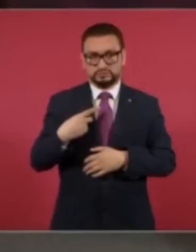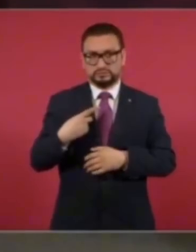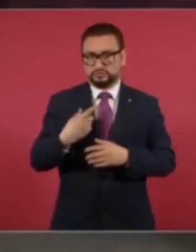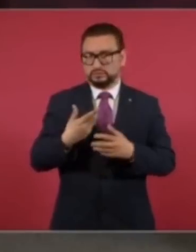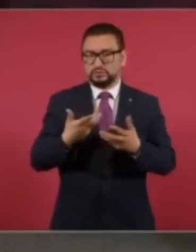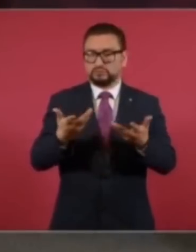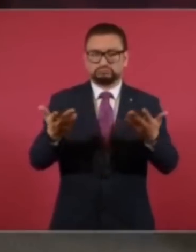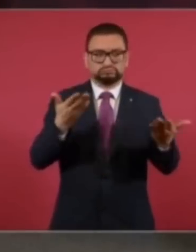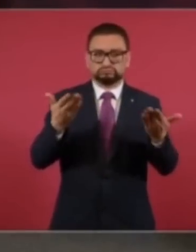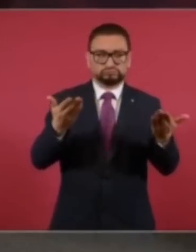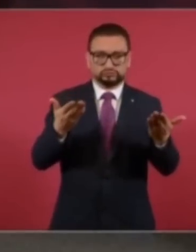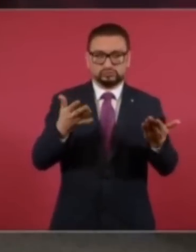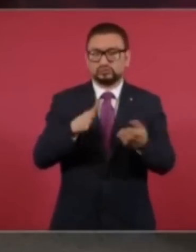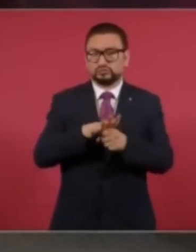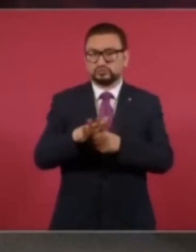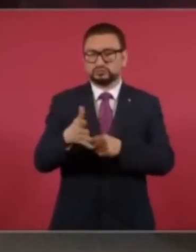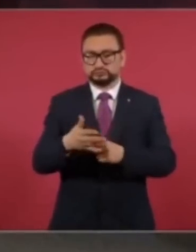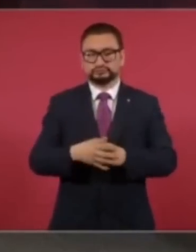entre